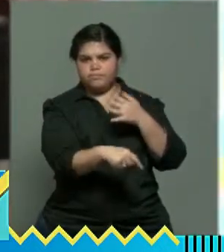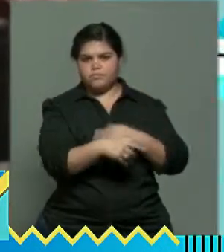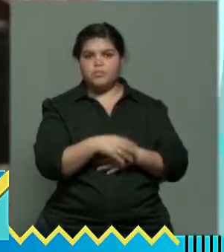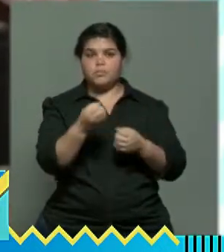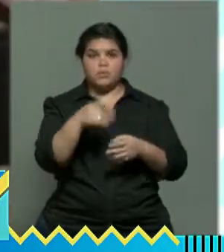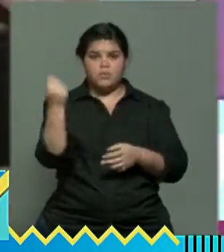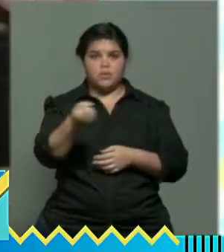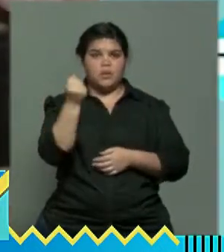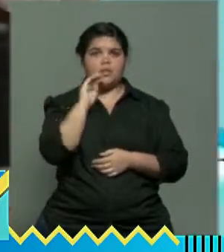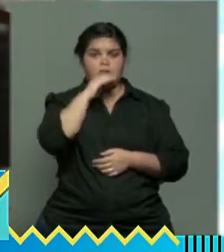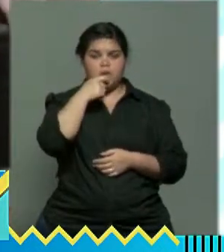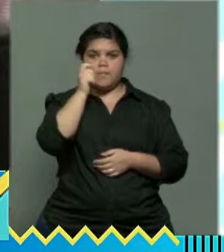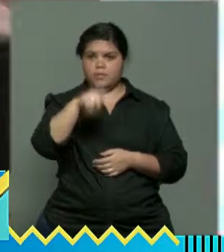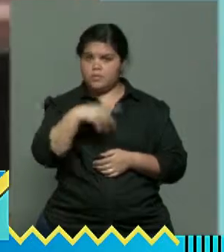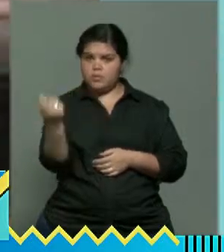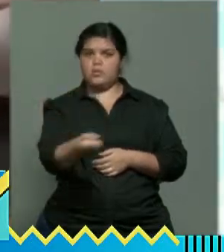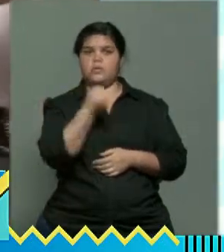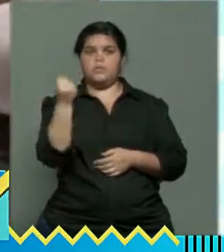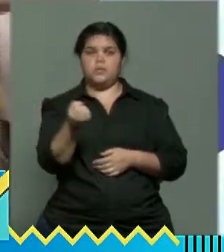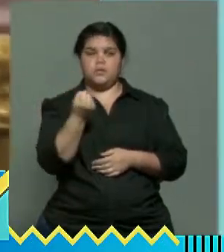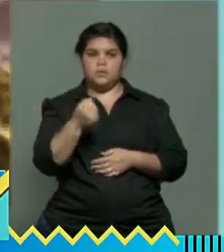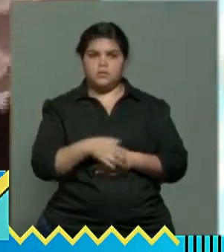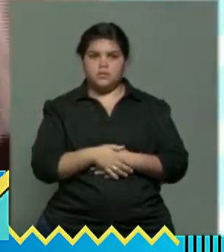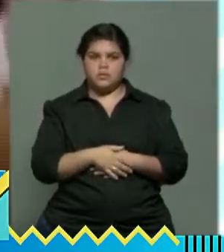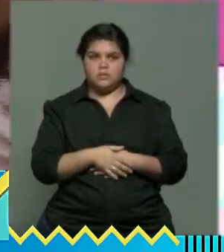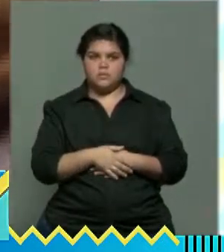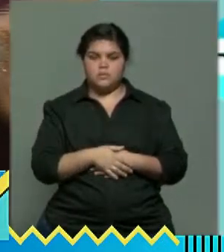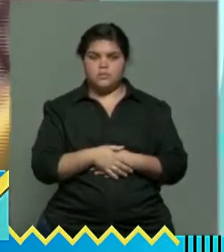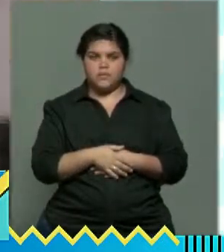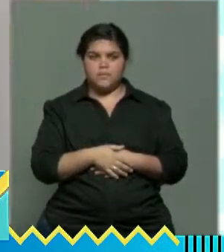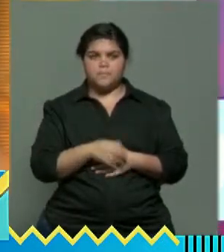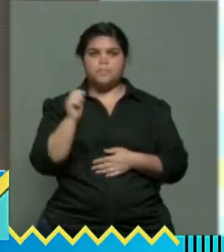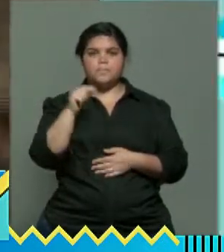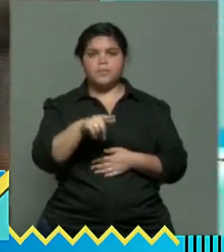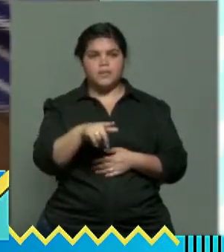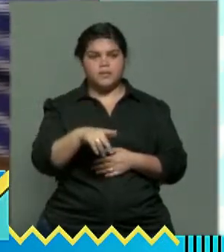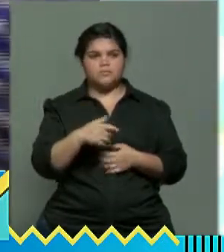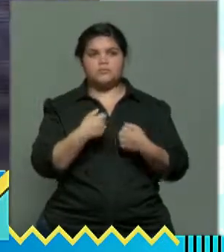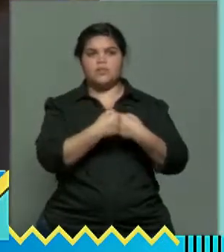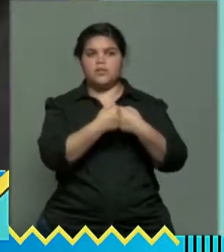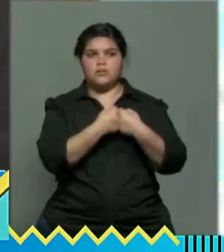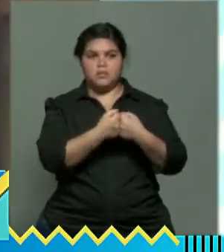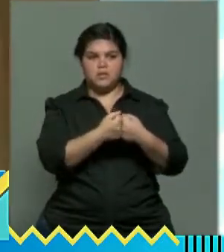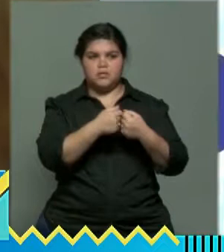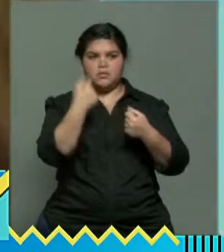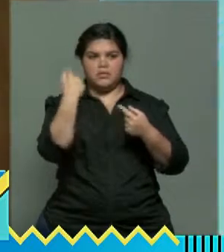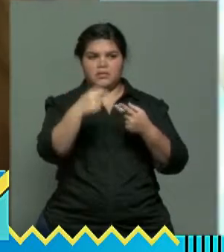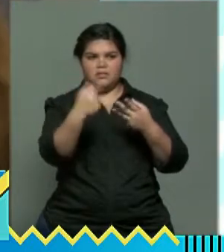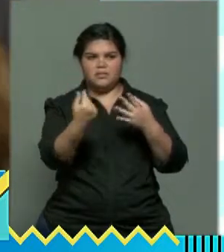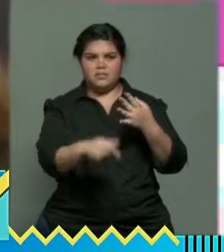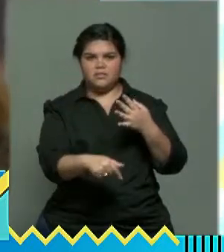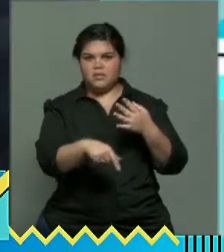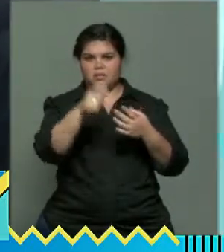tema menor, como Leuco o Nelson Castro, exactamente de acuerdo con el Otto Biasda, Tenenbaum, María O'Donnell, o sea, muchos referentes